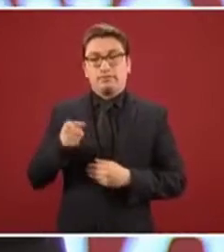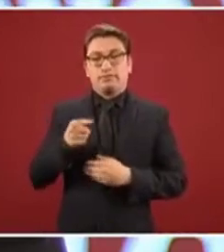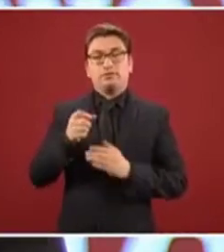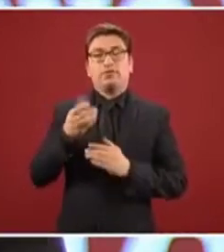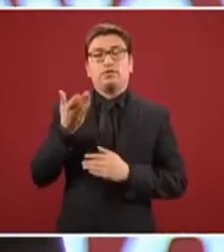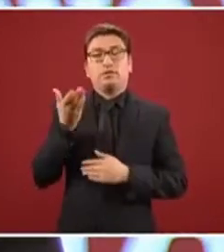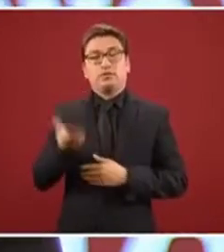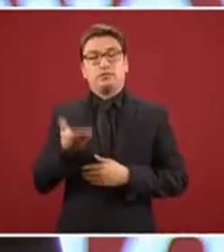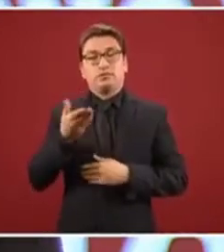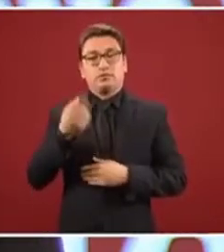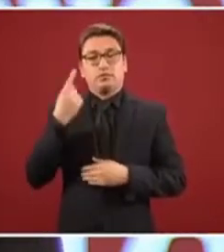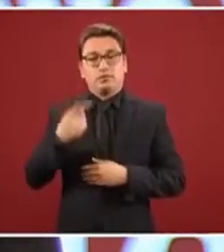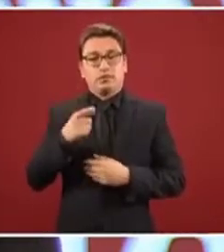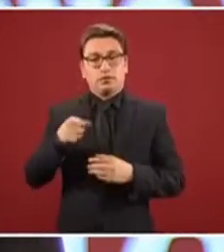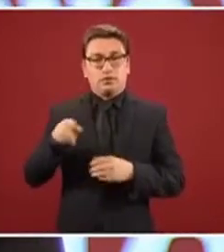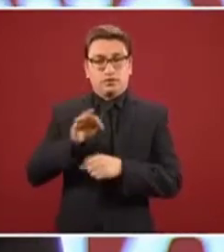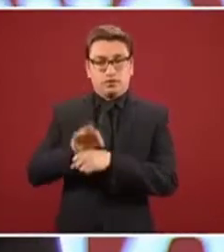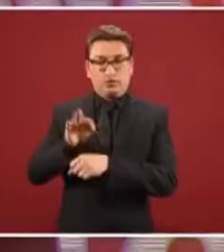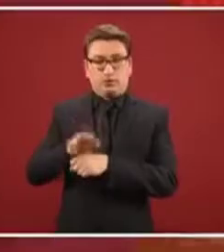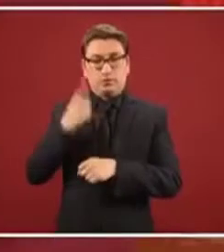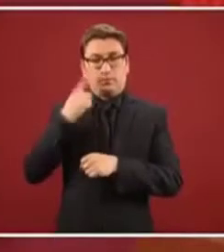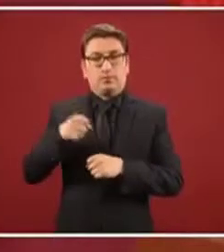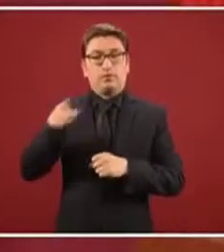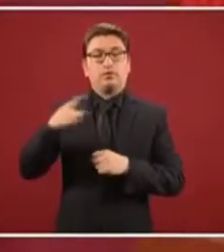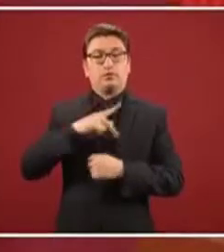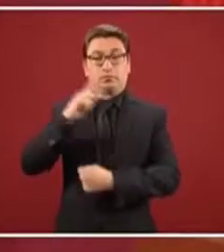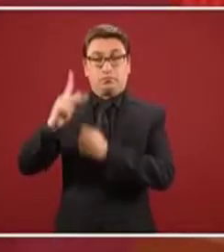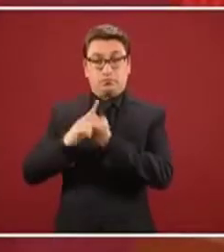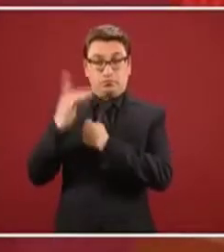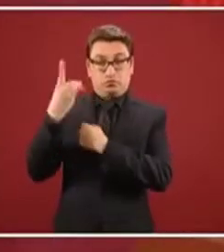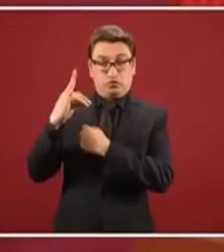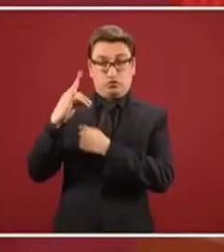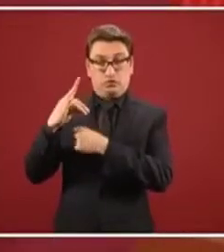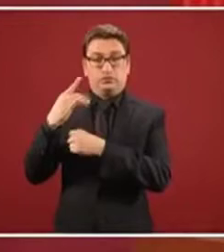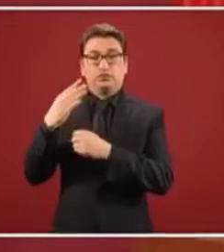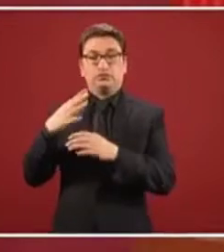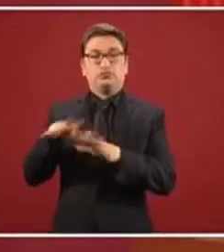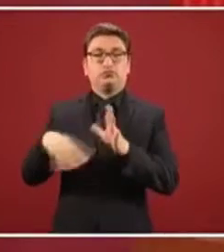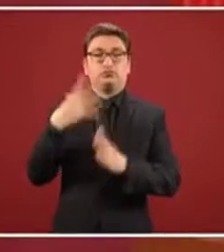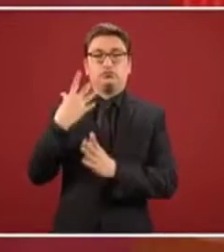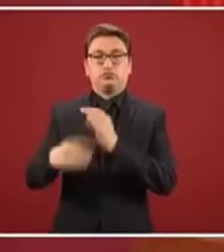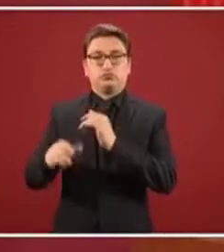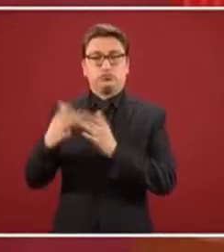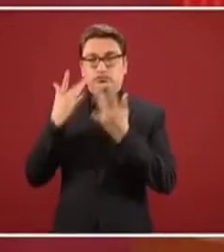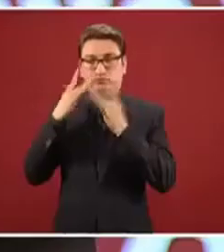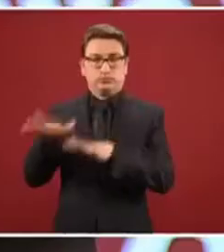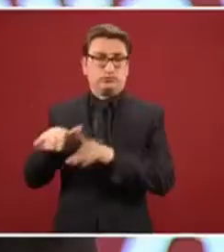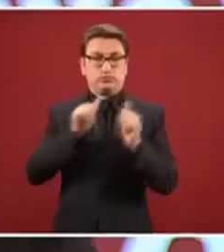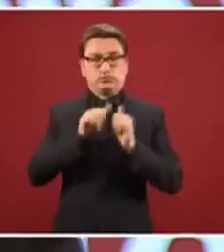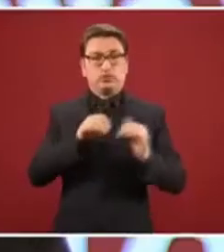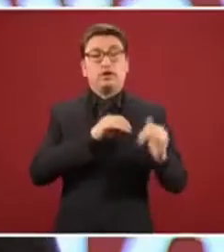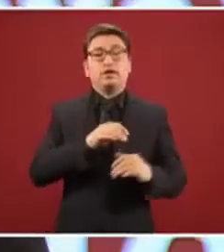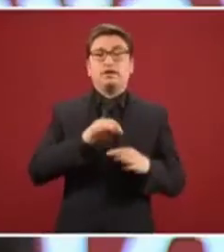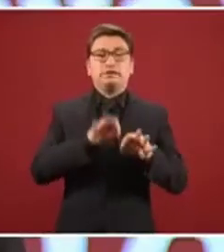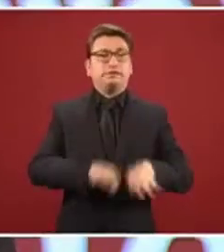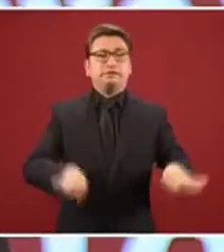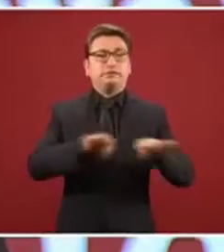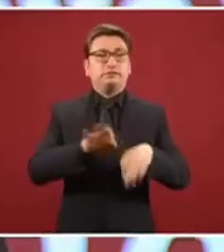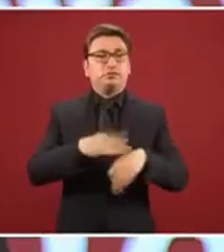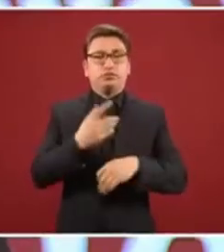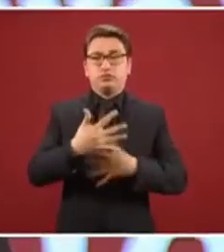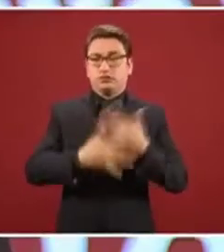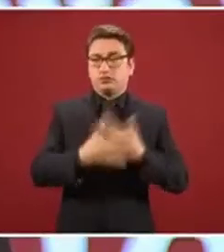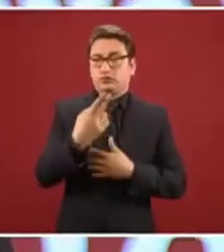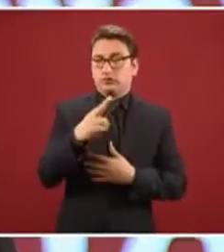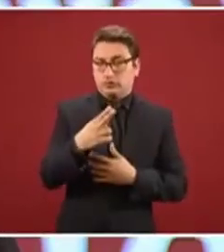se les confirieran salvoconductos para abandonar el país. 15 de noviembre. ¿Por qué es importante esta fecha?